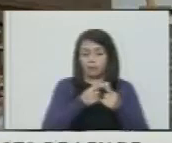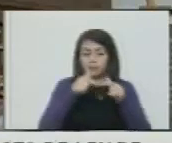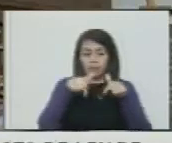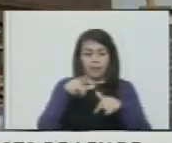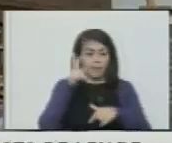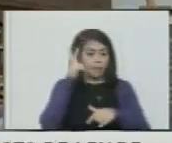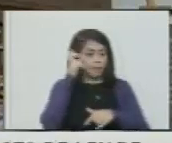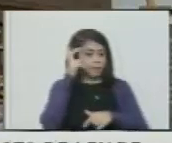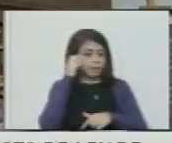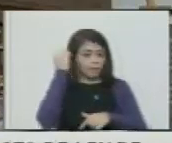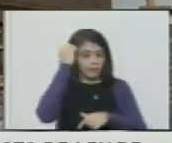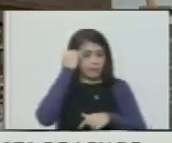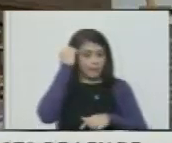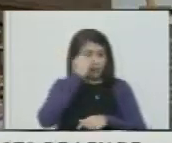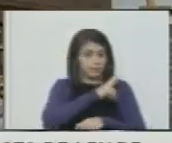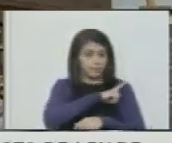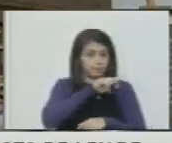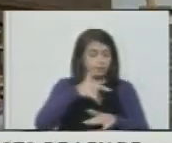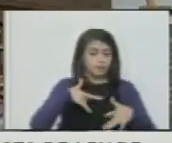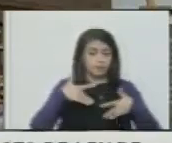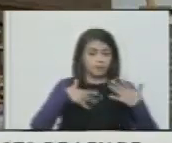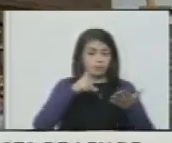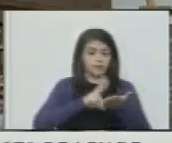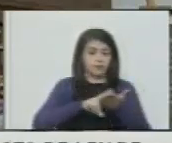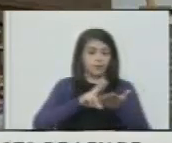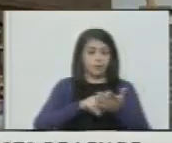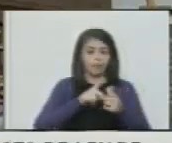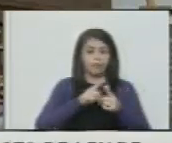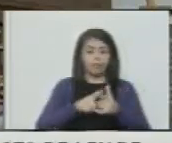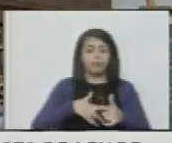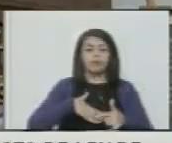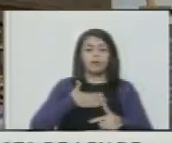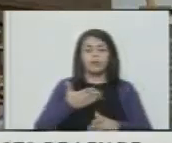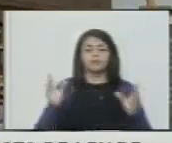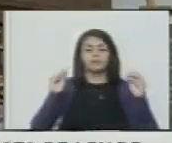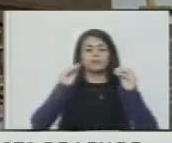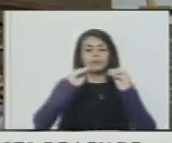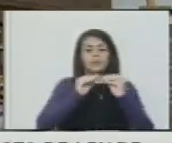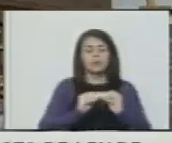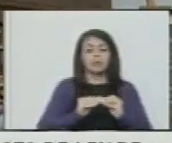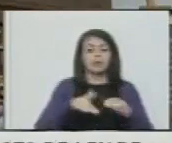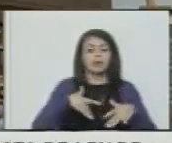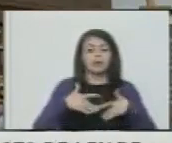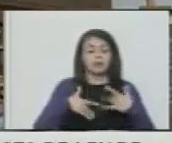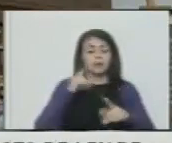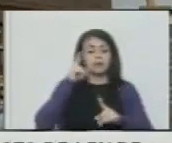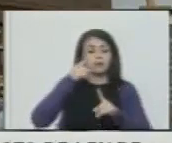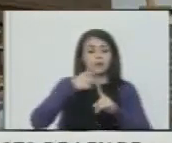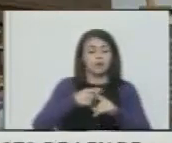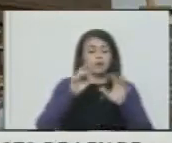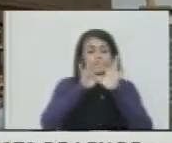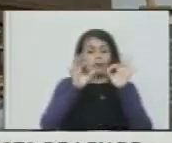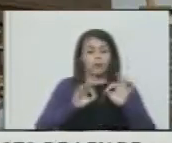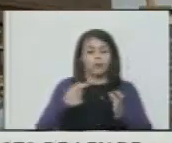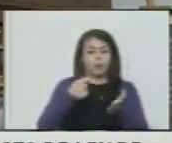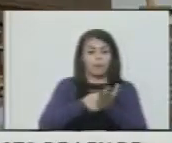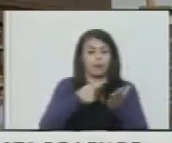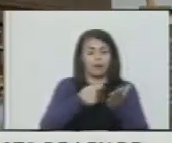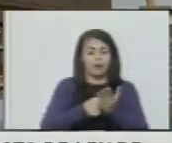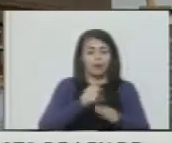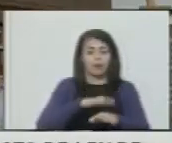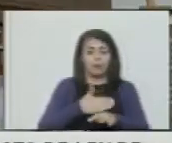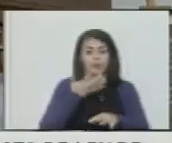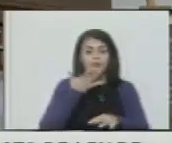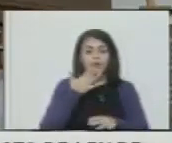finanzas, oída la opinión de la Superintendencia de la Actividad Aseguradora, podrá ajustar mediante acto motivado los montos de